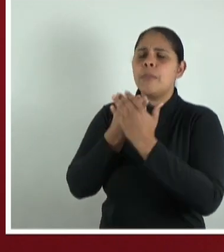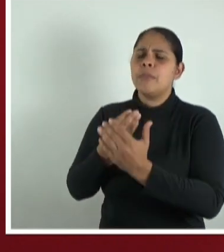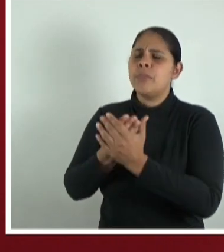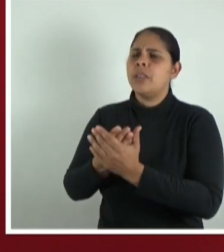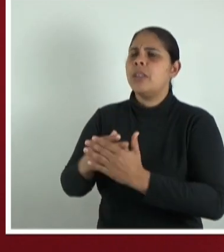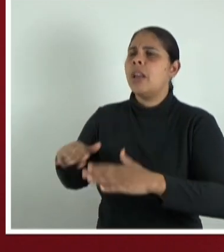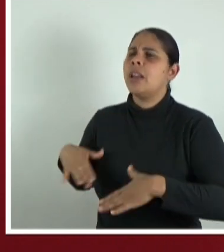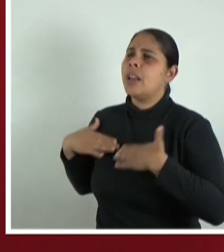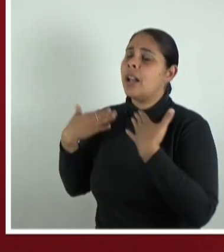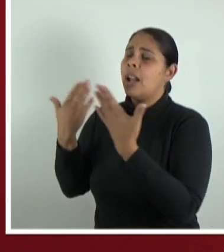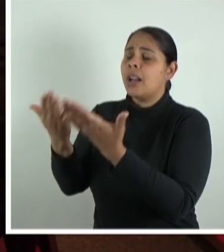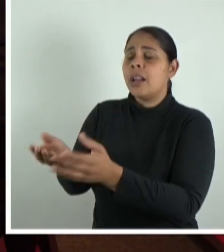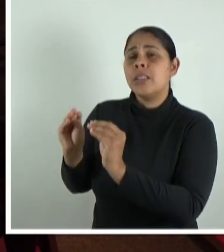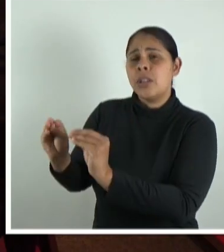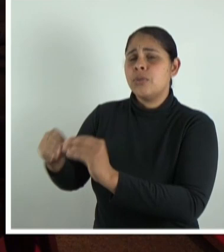y que la haga libre